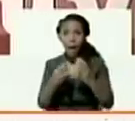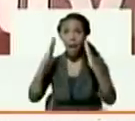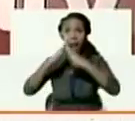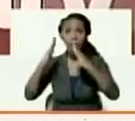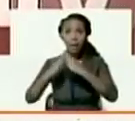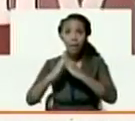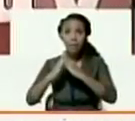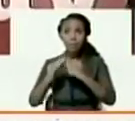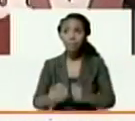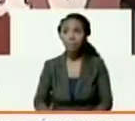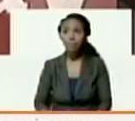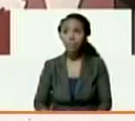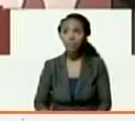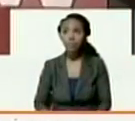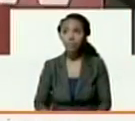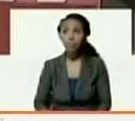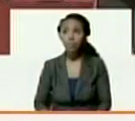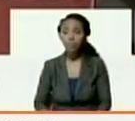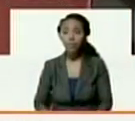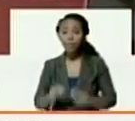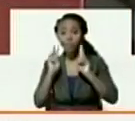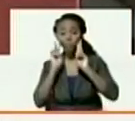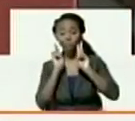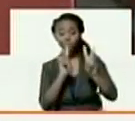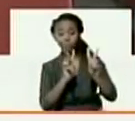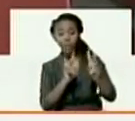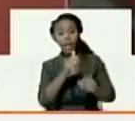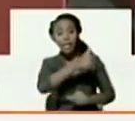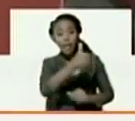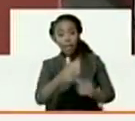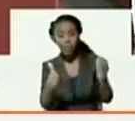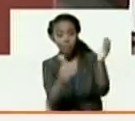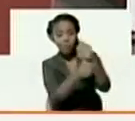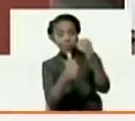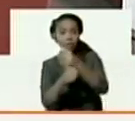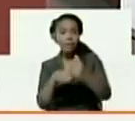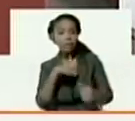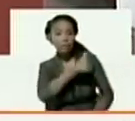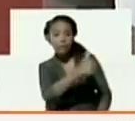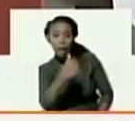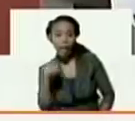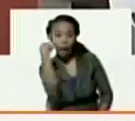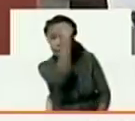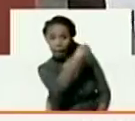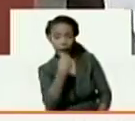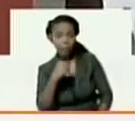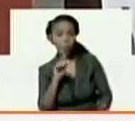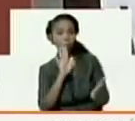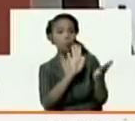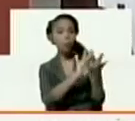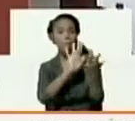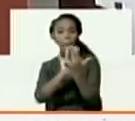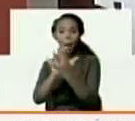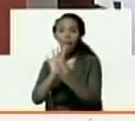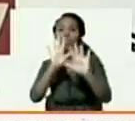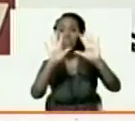casas, viendo cada caso y viendo cada cara. Y hemos contactado hasta ahora